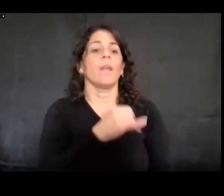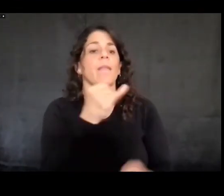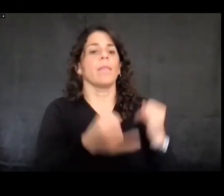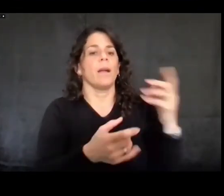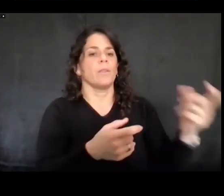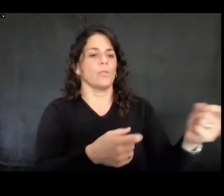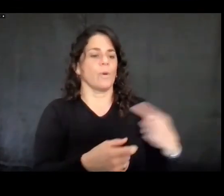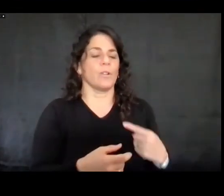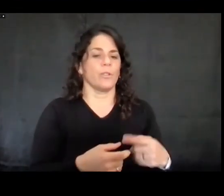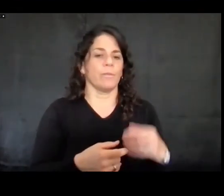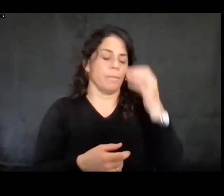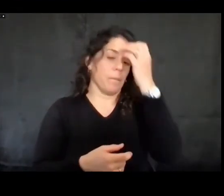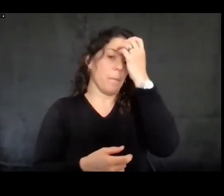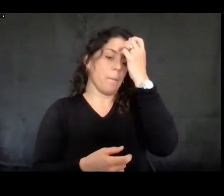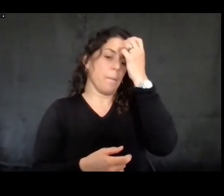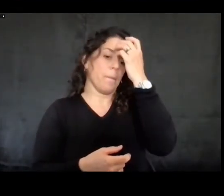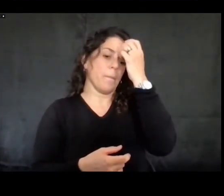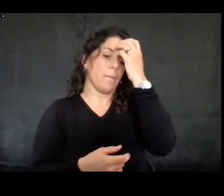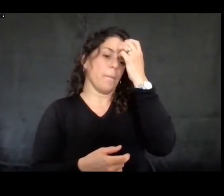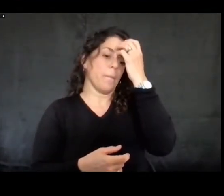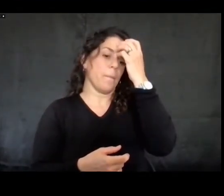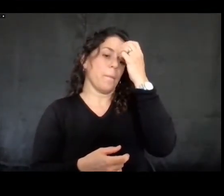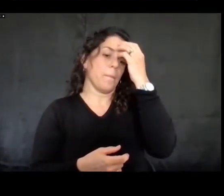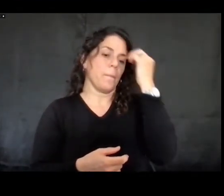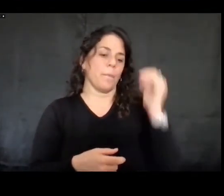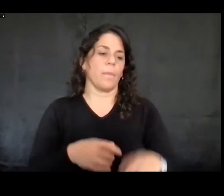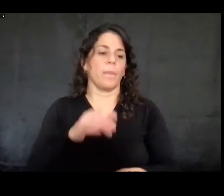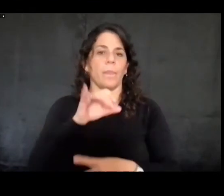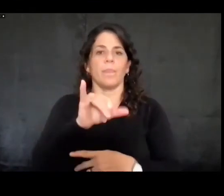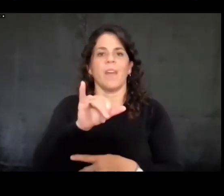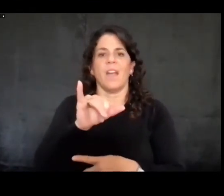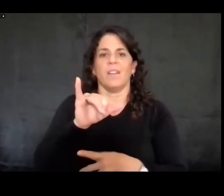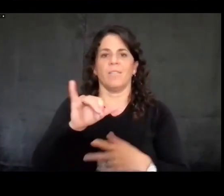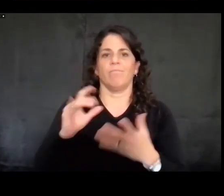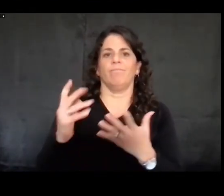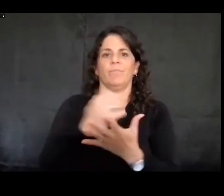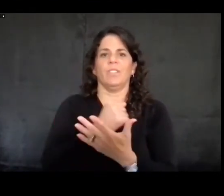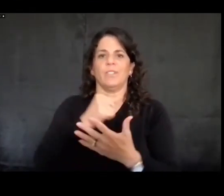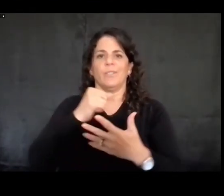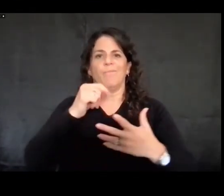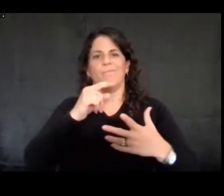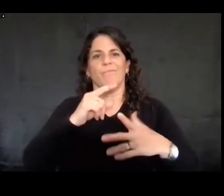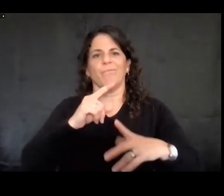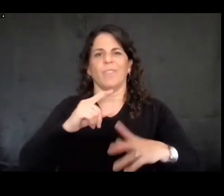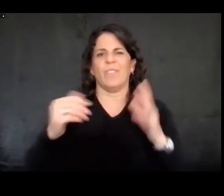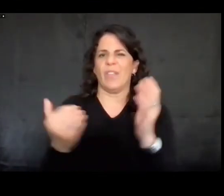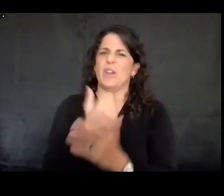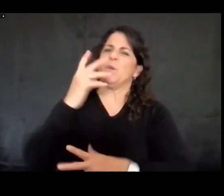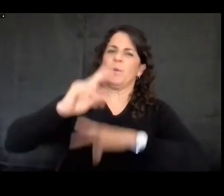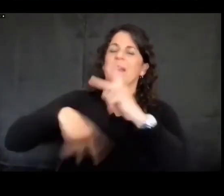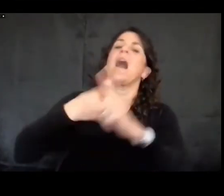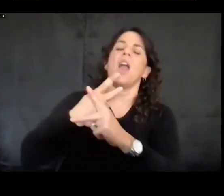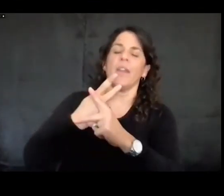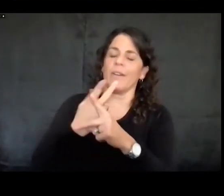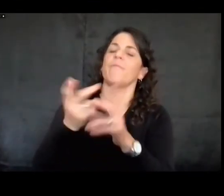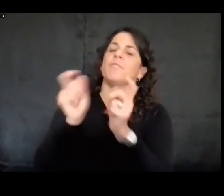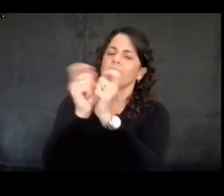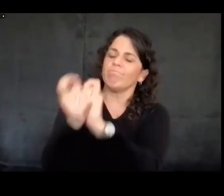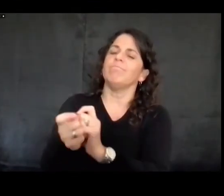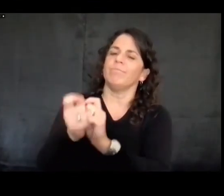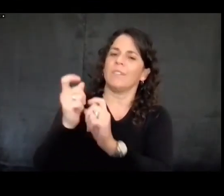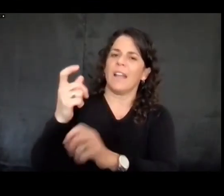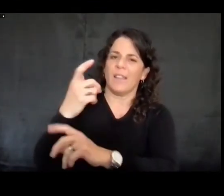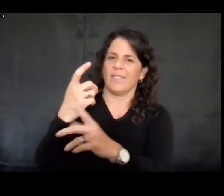última pregunta con respecto a las variantes de nuestro condado que se reportaron ha